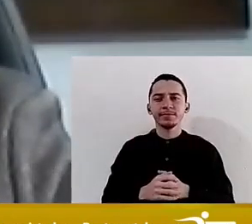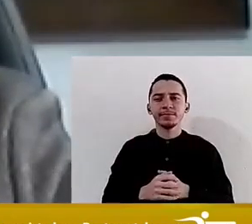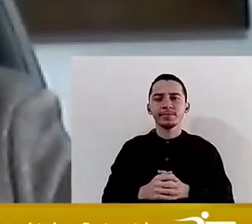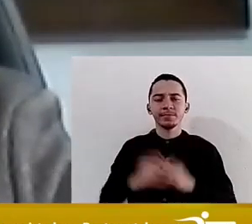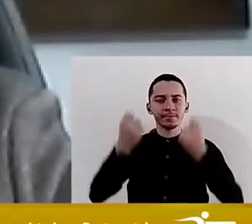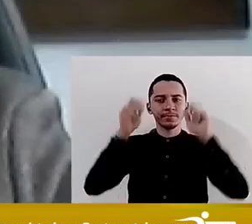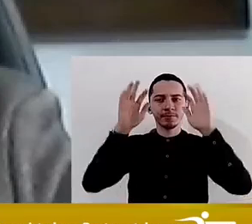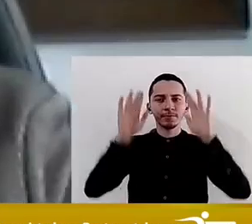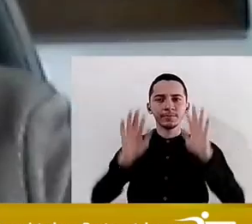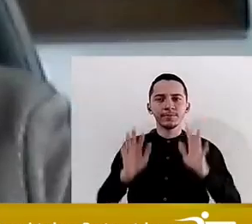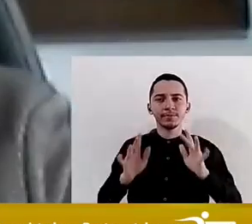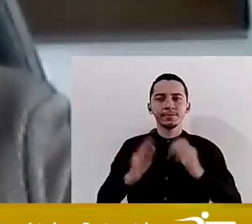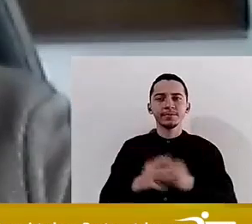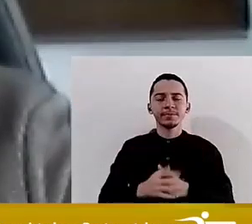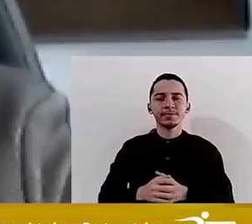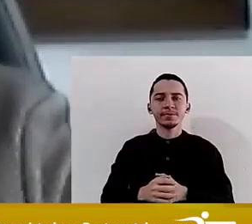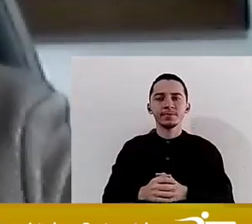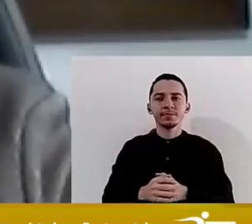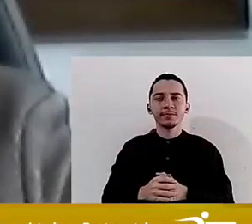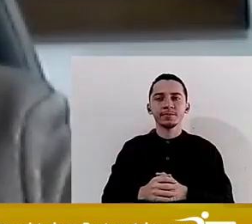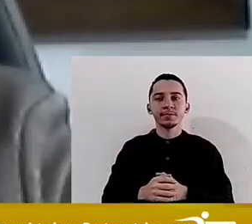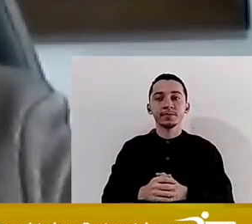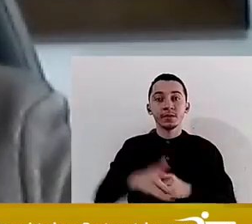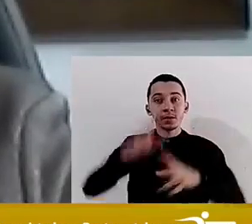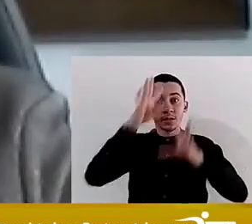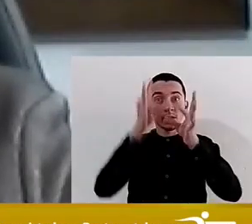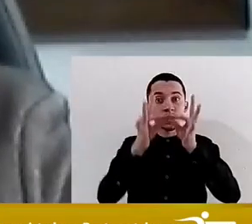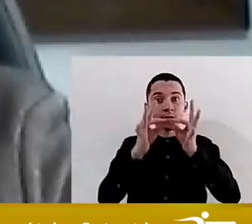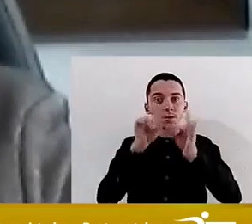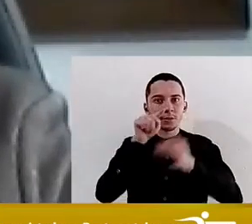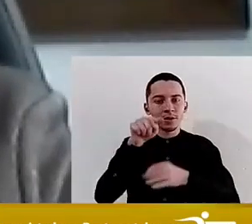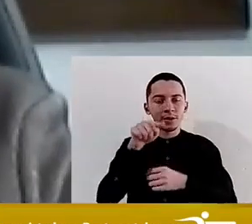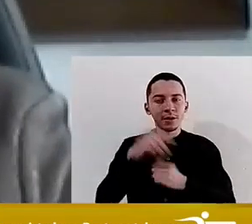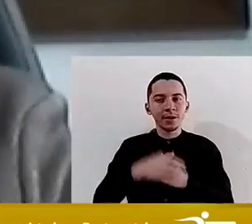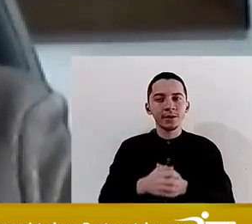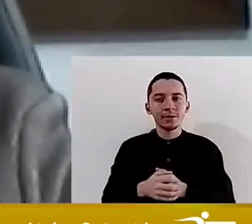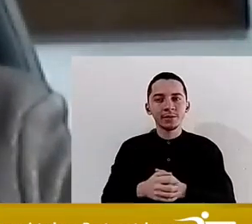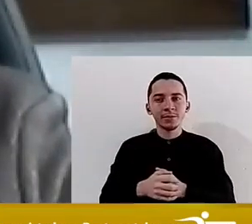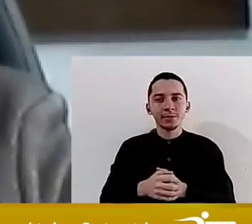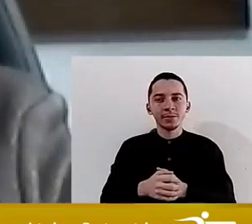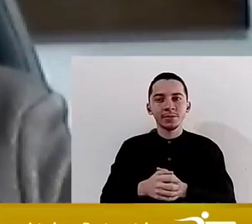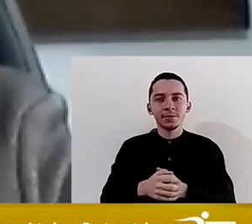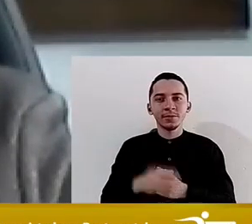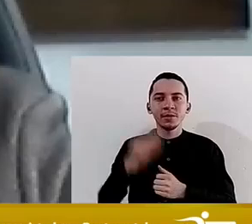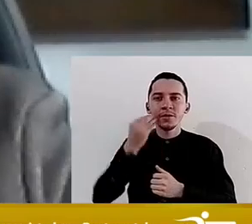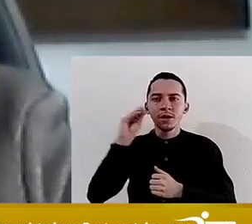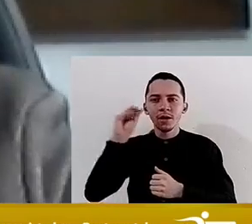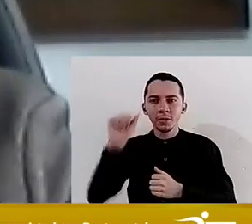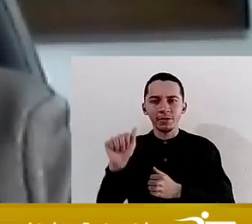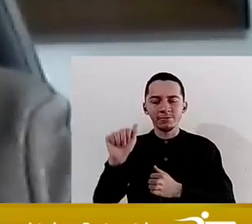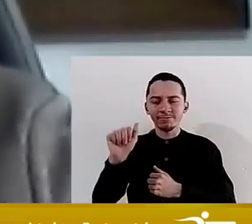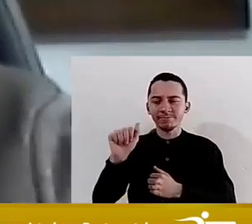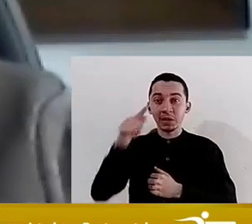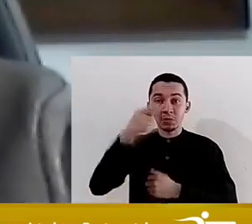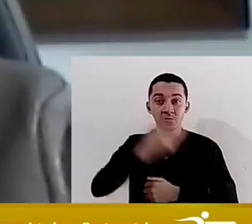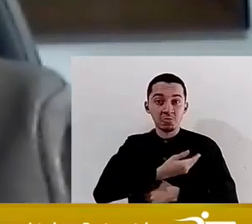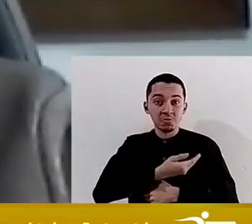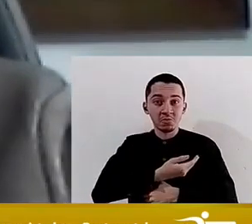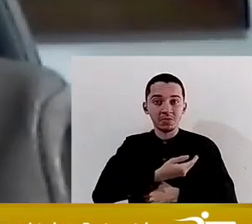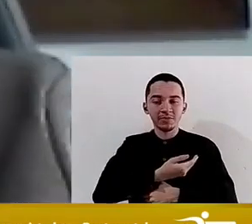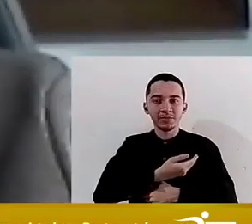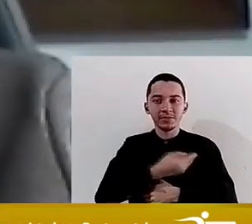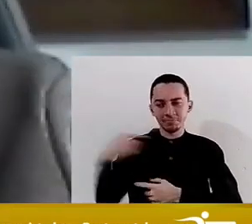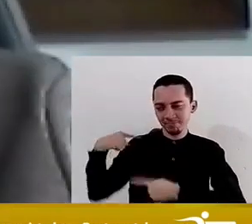Aleluya. Esa fe que estuvo en tu abuela y en tu madre y que está en ti. Hay que darle